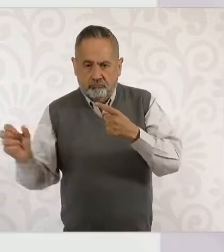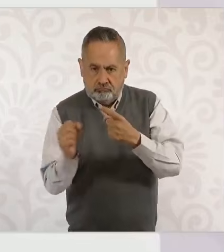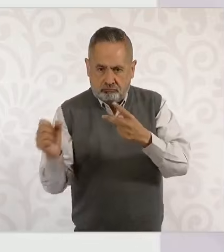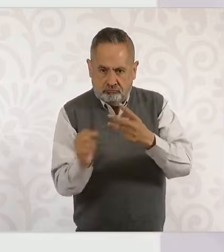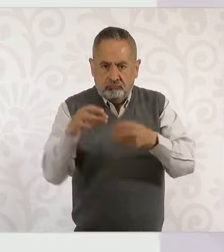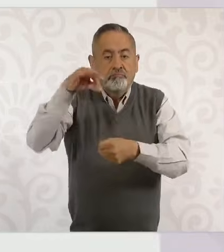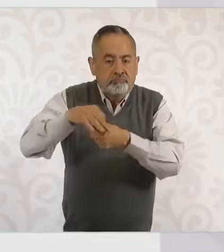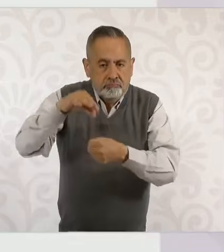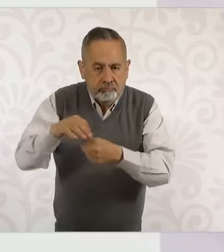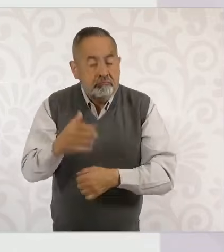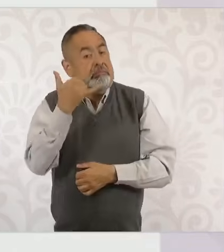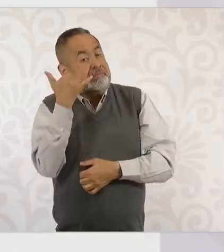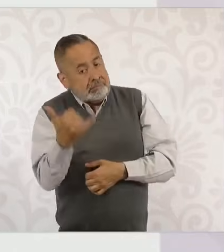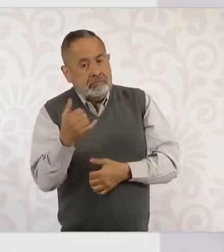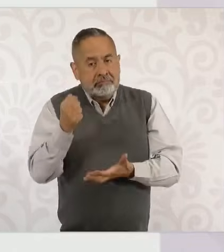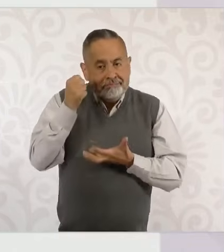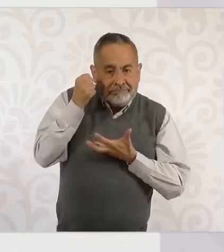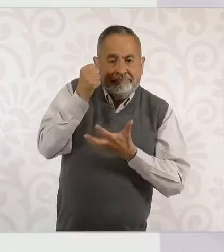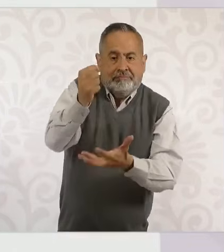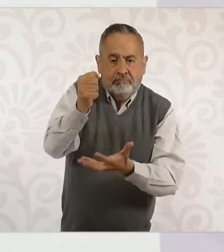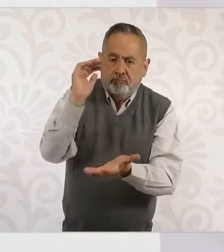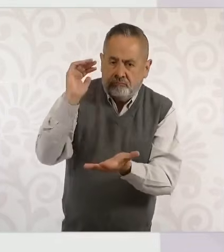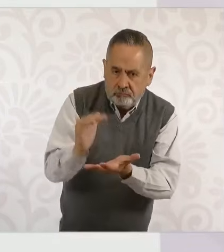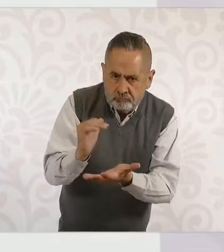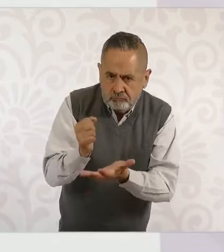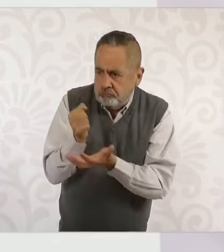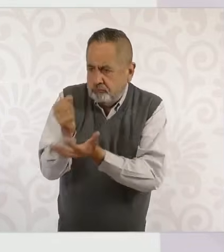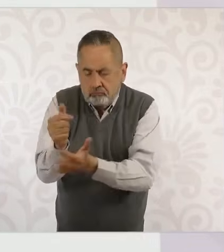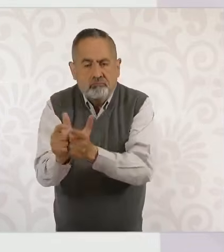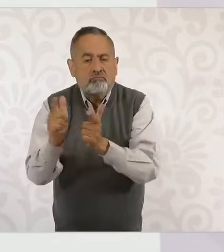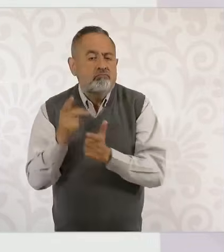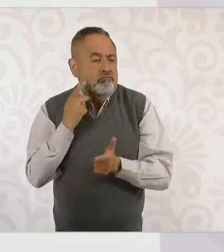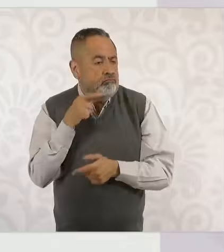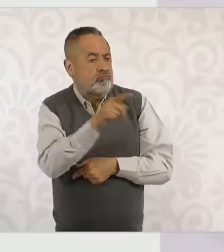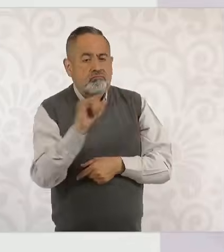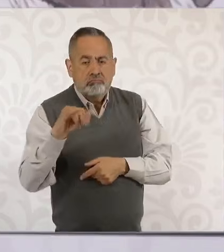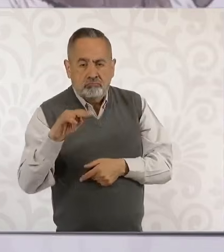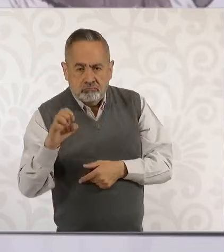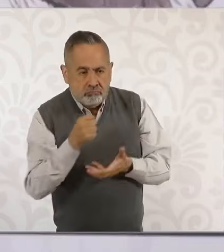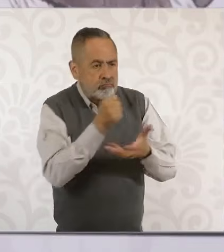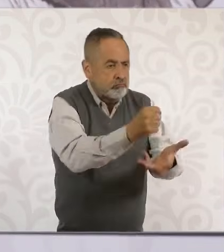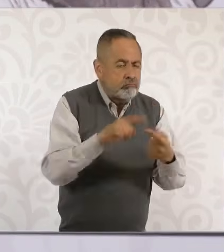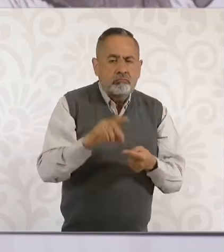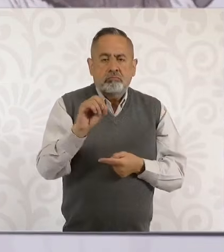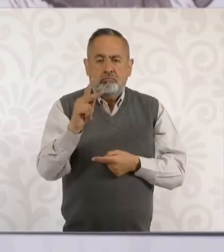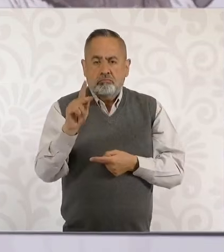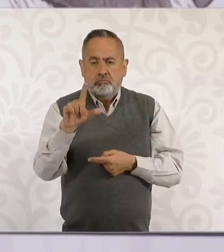segunda, disminución de los costos de todos, de los partidos, del INE, de las OPLES,